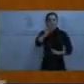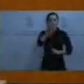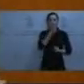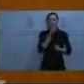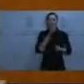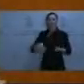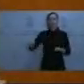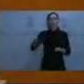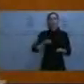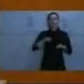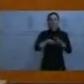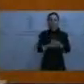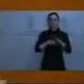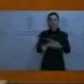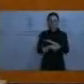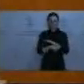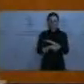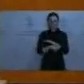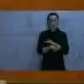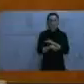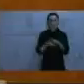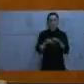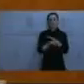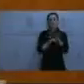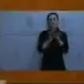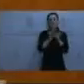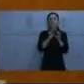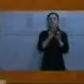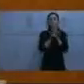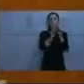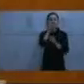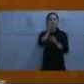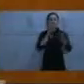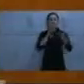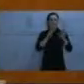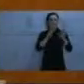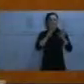usted de la gestión en esta materia, ha multiplicado por 8